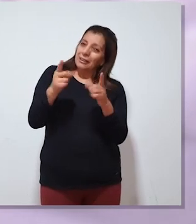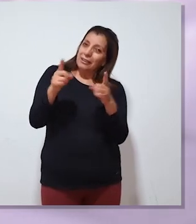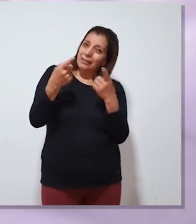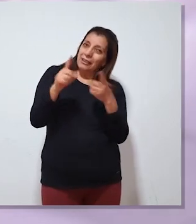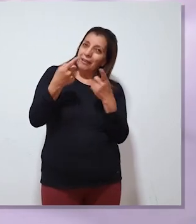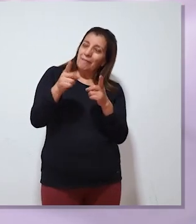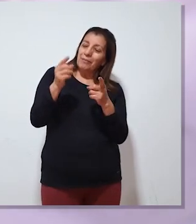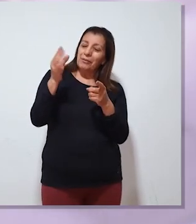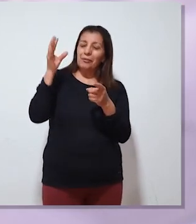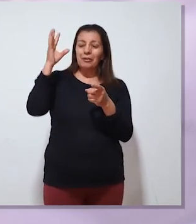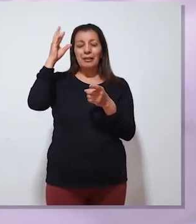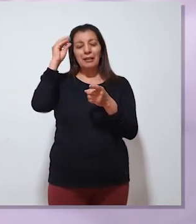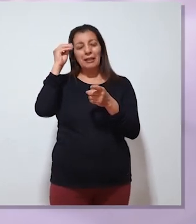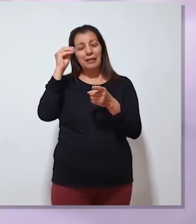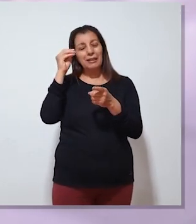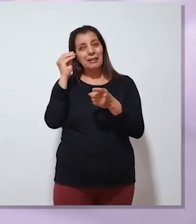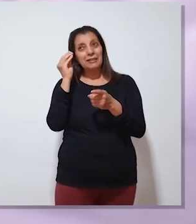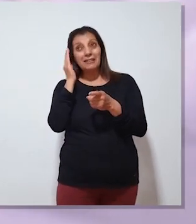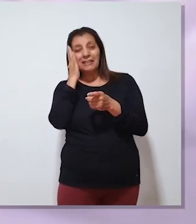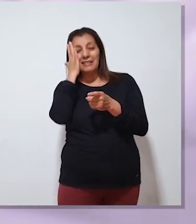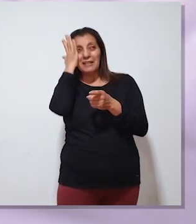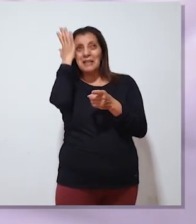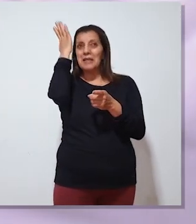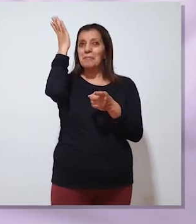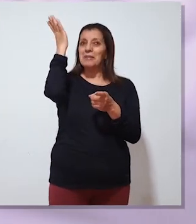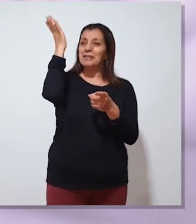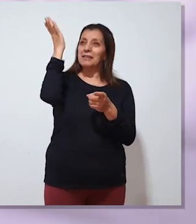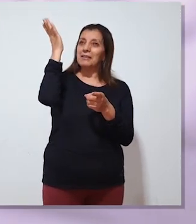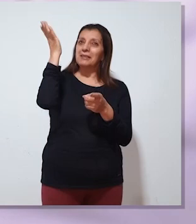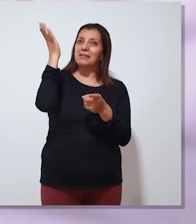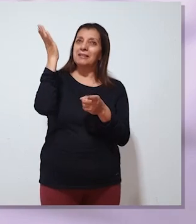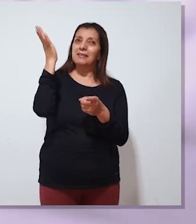y cuando despunta el alba.